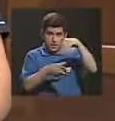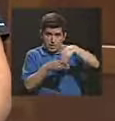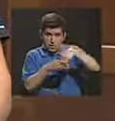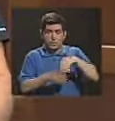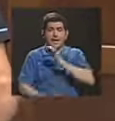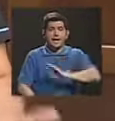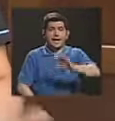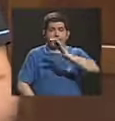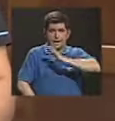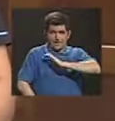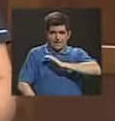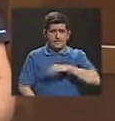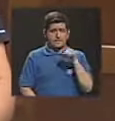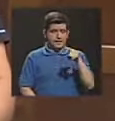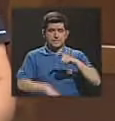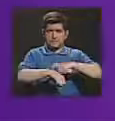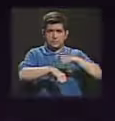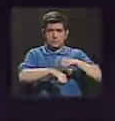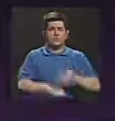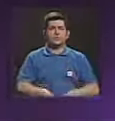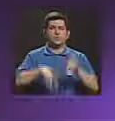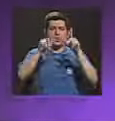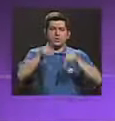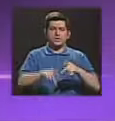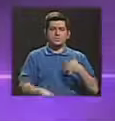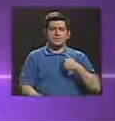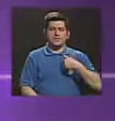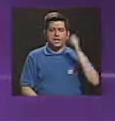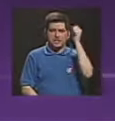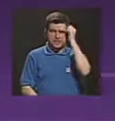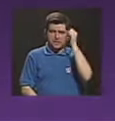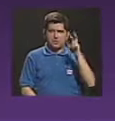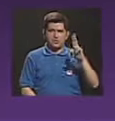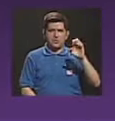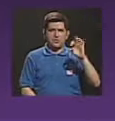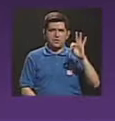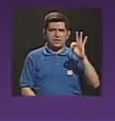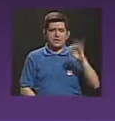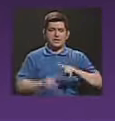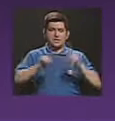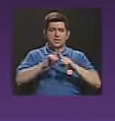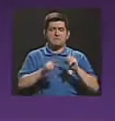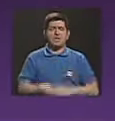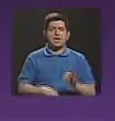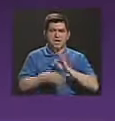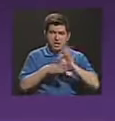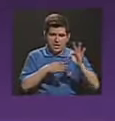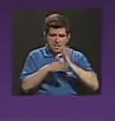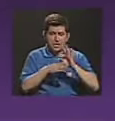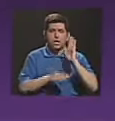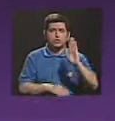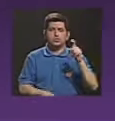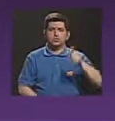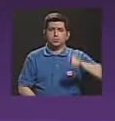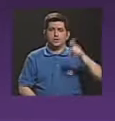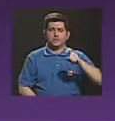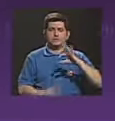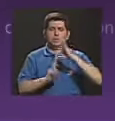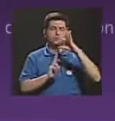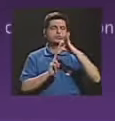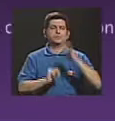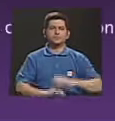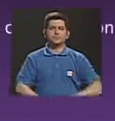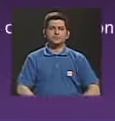cuenta las características que están en esos momentos. Las personas con síndrome de Rett pueden optar por variadas terapias según sean sus necesidades.